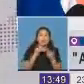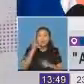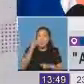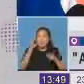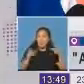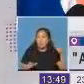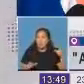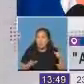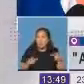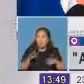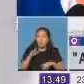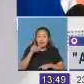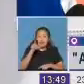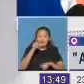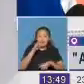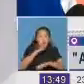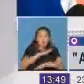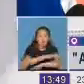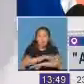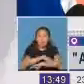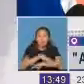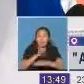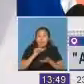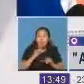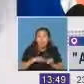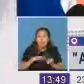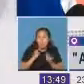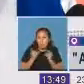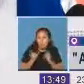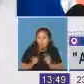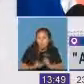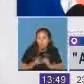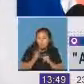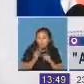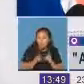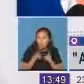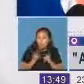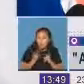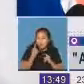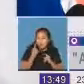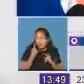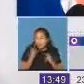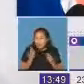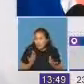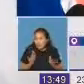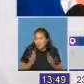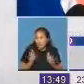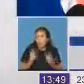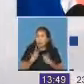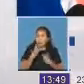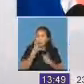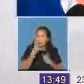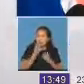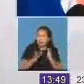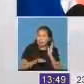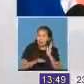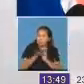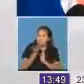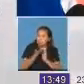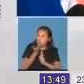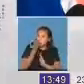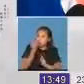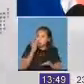vulnerables, pero que también tienen que ver con el consumo de las personas.